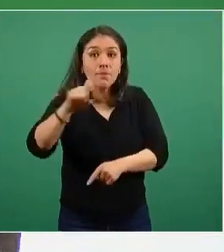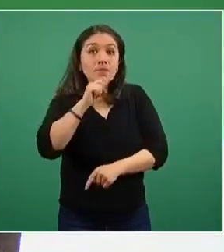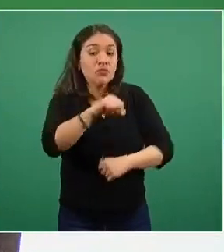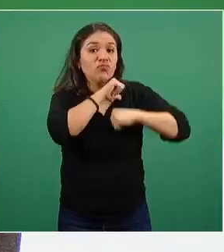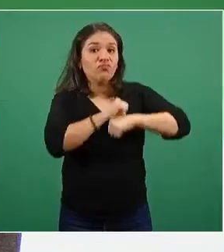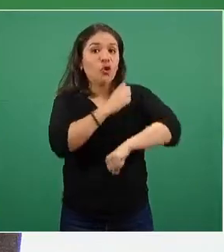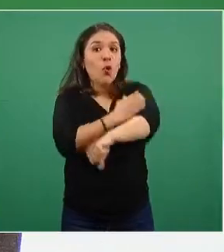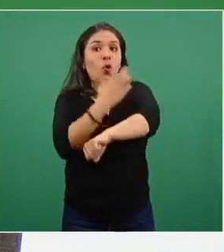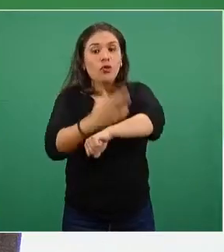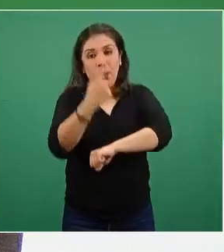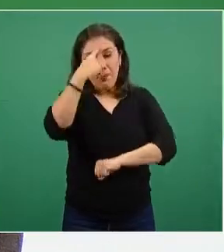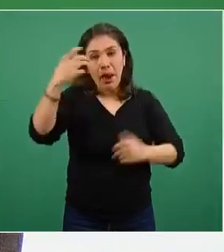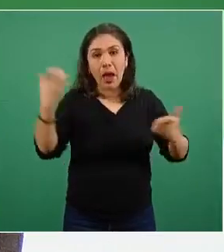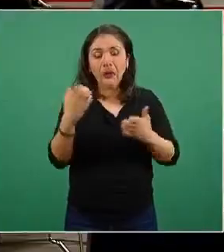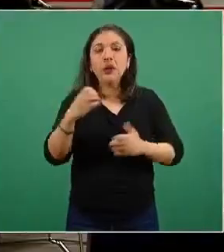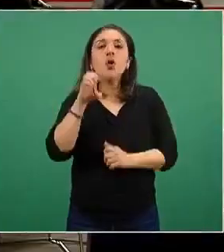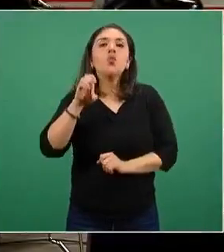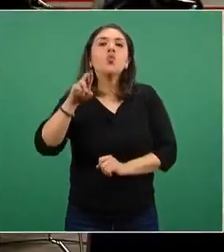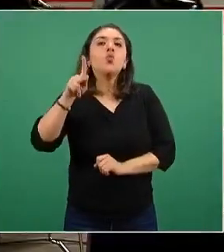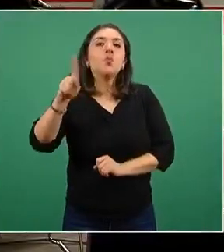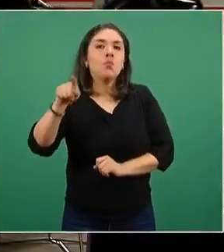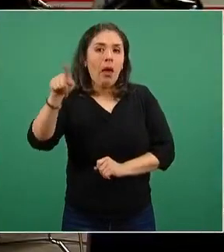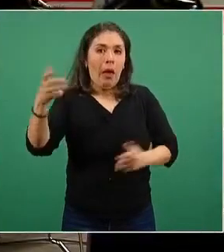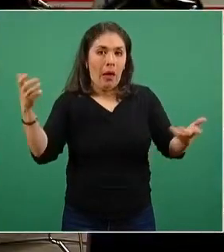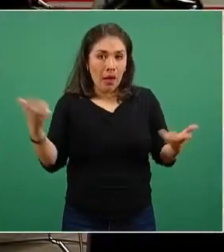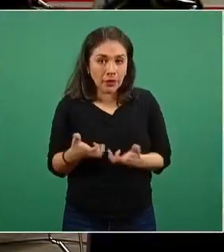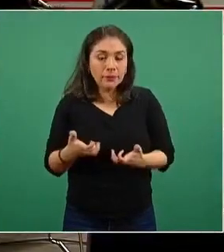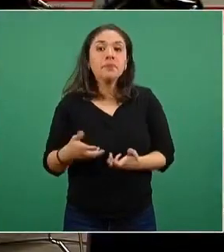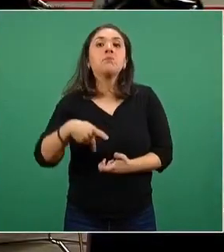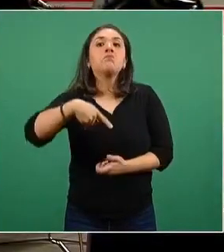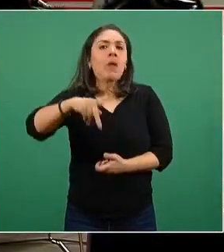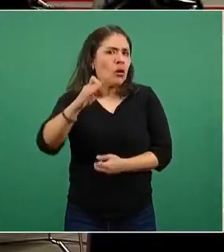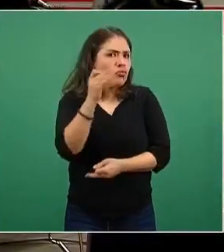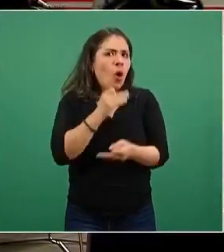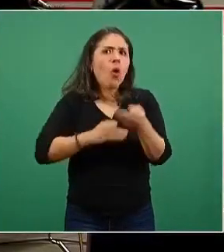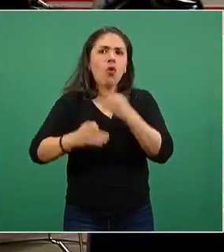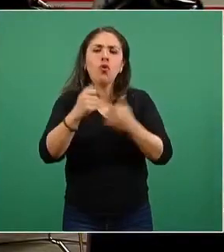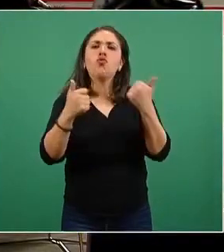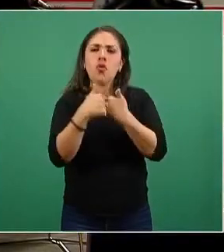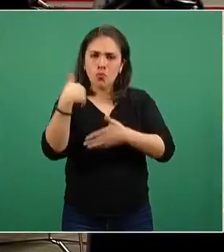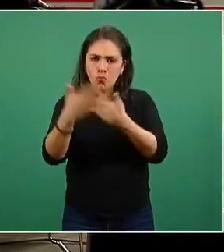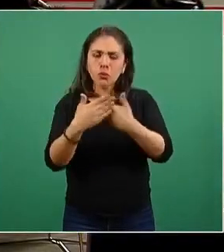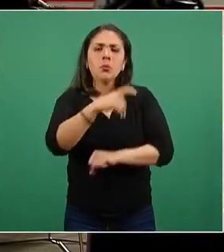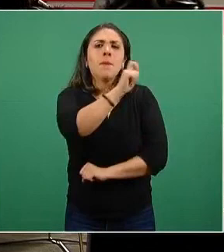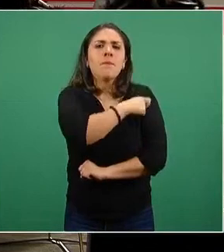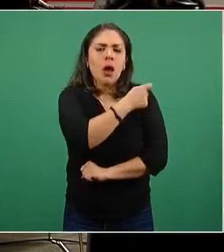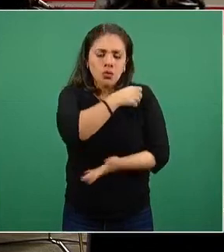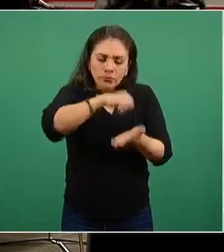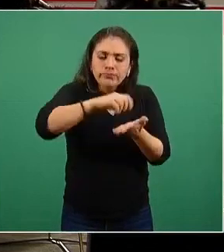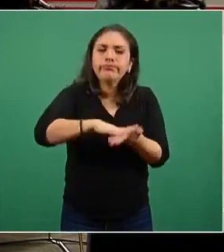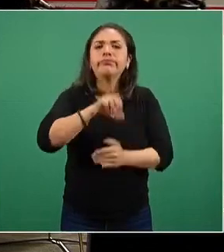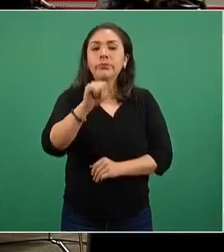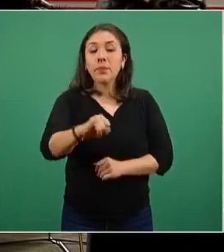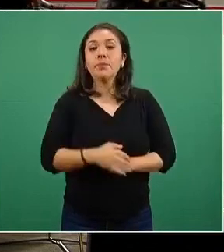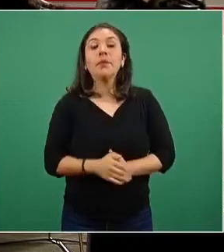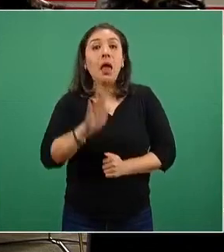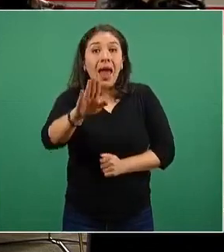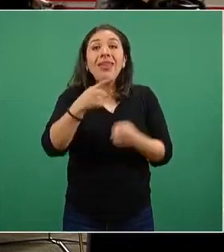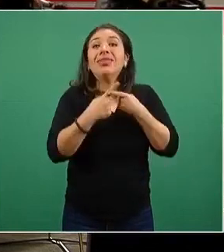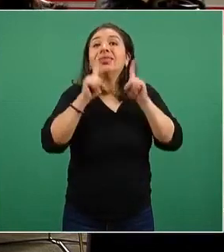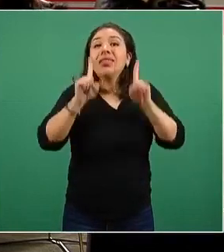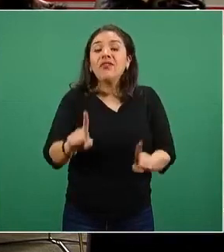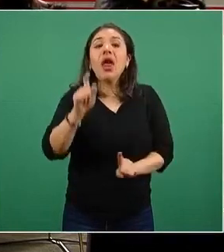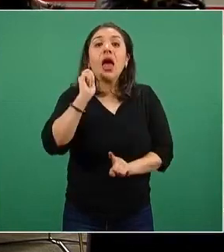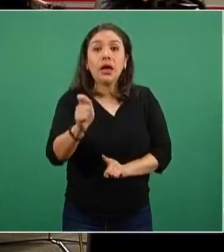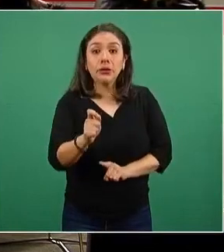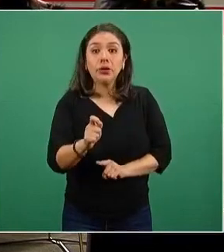precisamente la clave única del registro poblacional. Pero todo el mundo será vacunado y registrado. Ahora, una pequeña diferencia es,